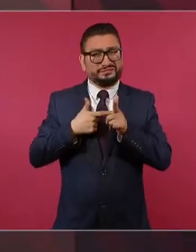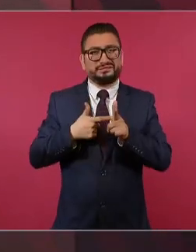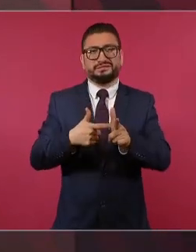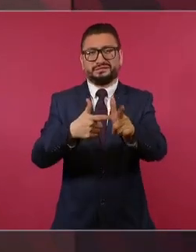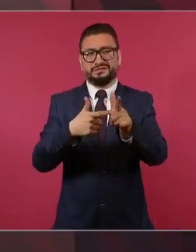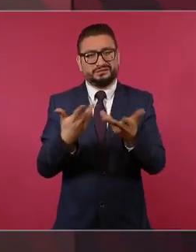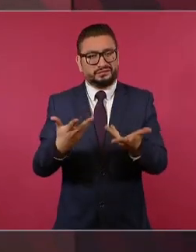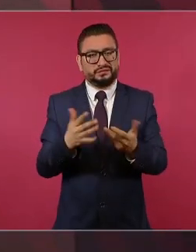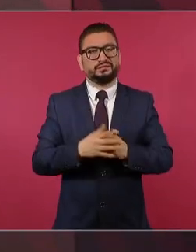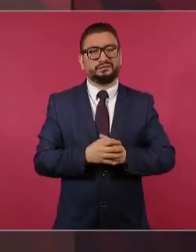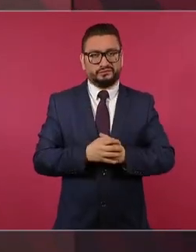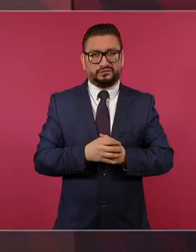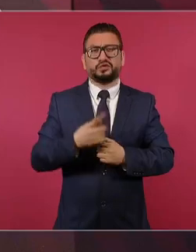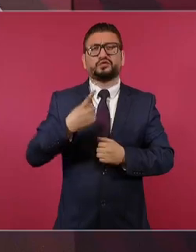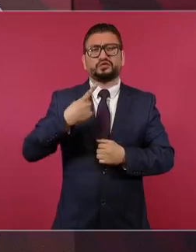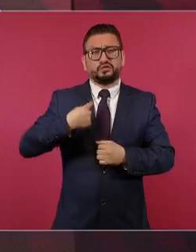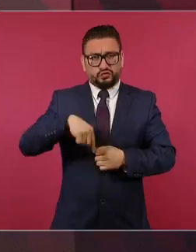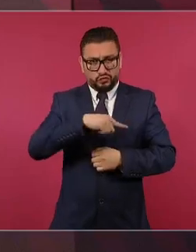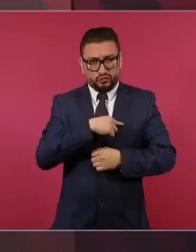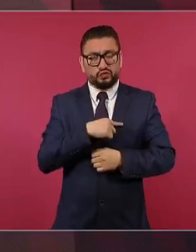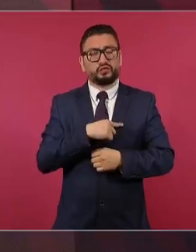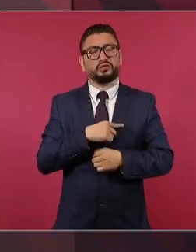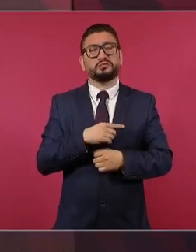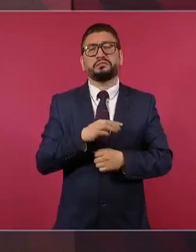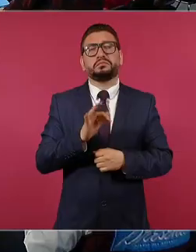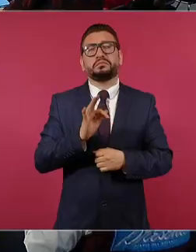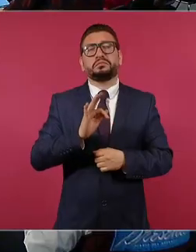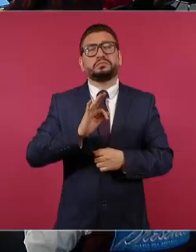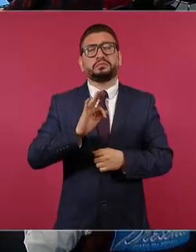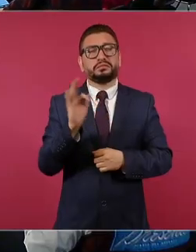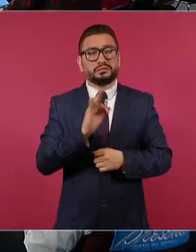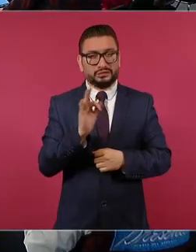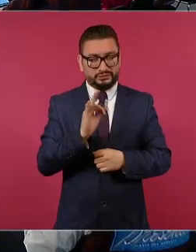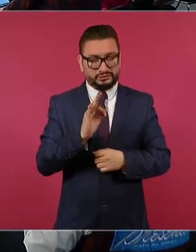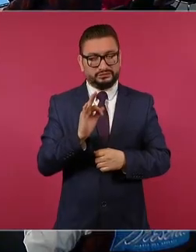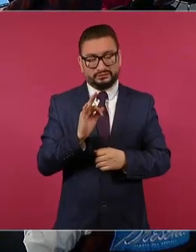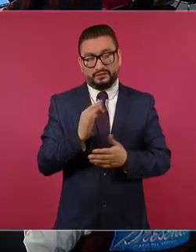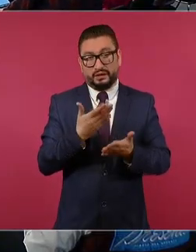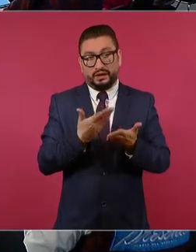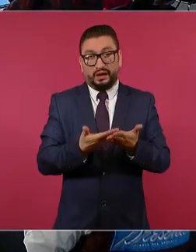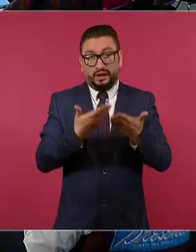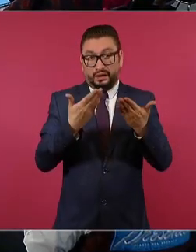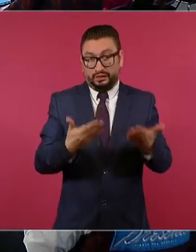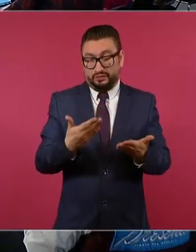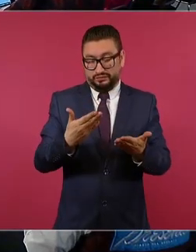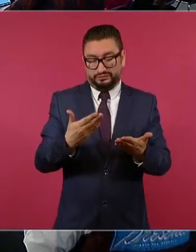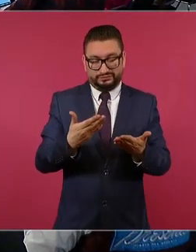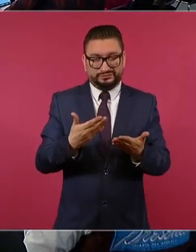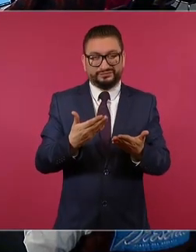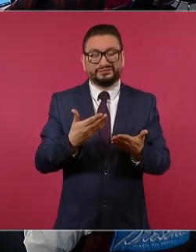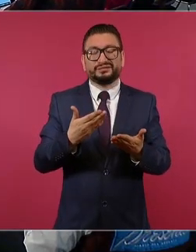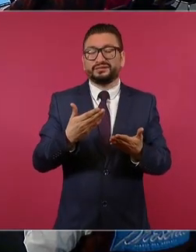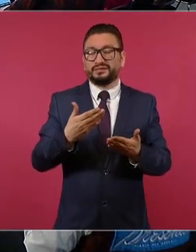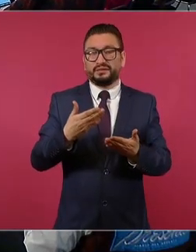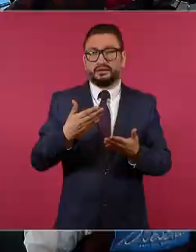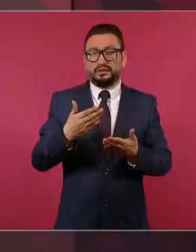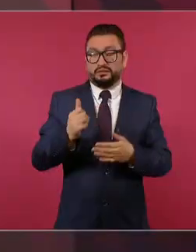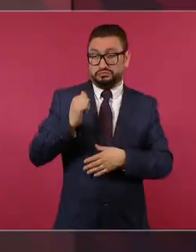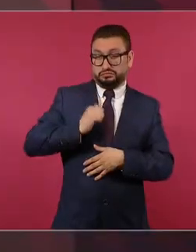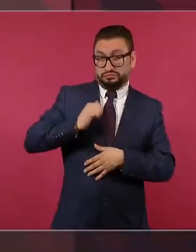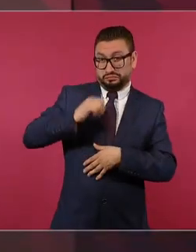Podemos tener más influencia hoy del México prehispánico